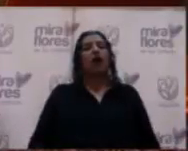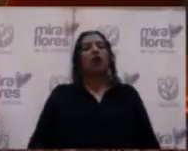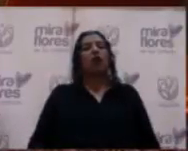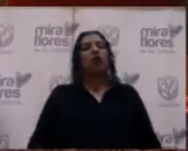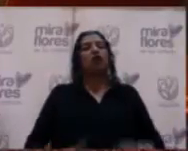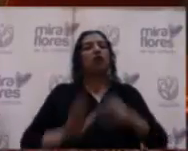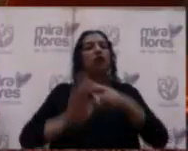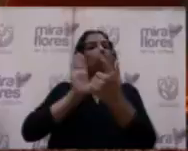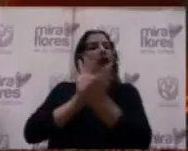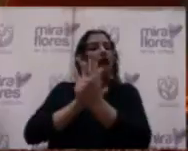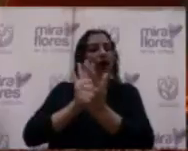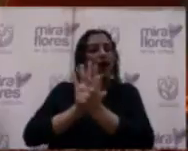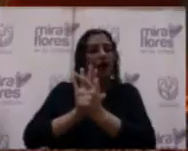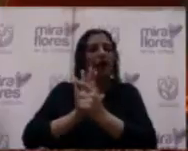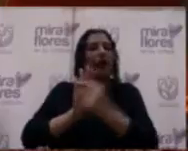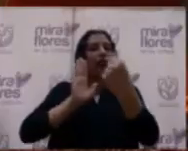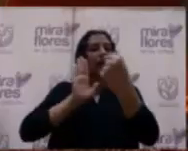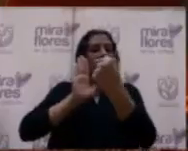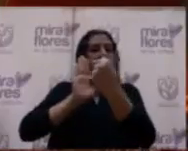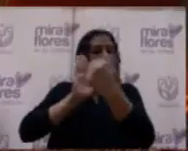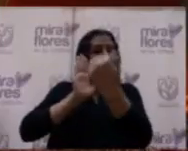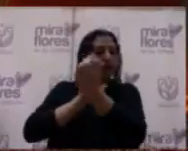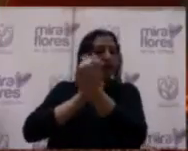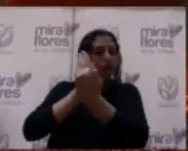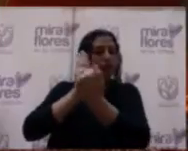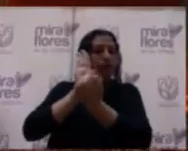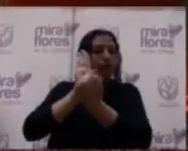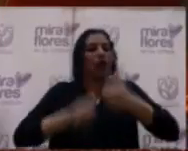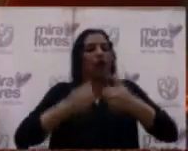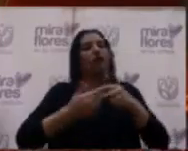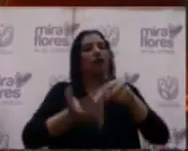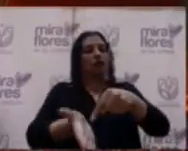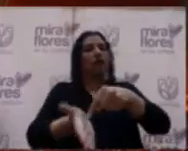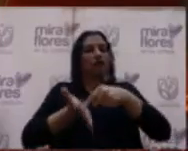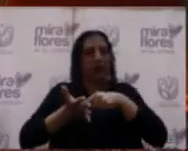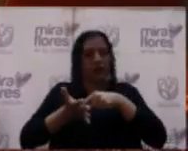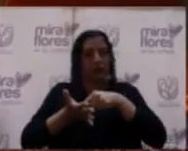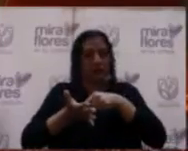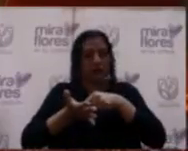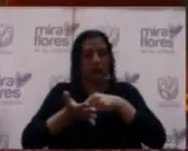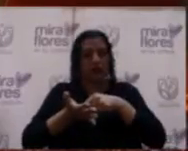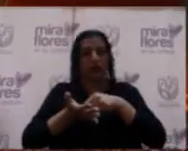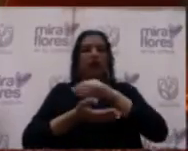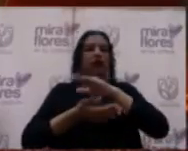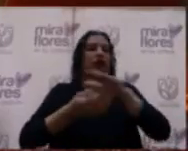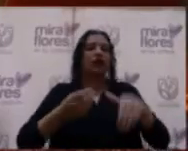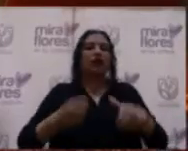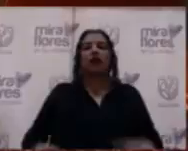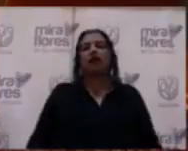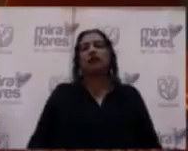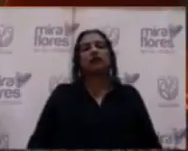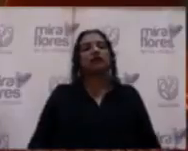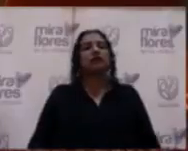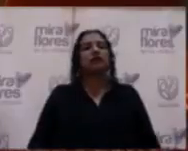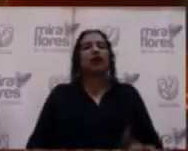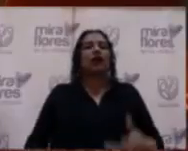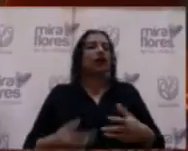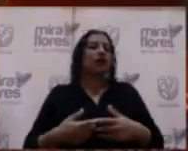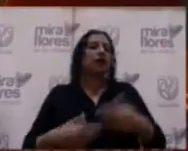normativo donde están claramente señaladas las obligaciones de los conductores o las personas